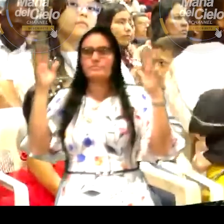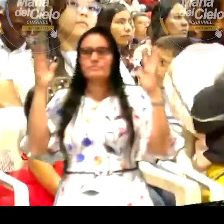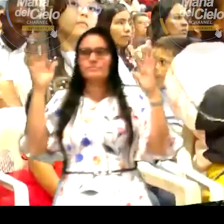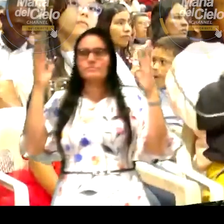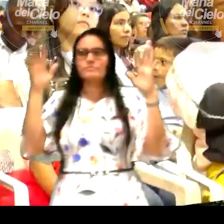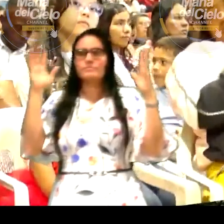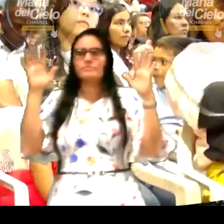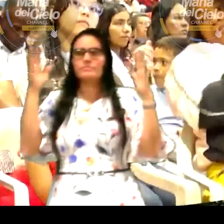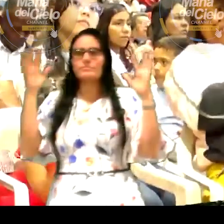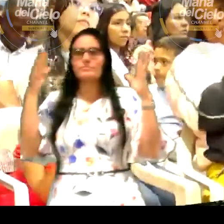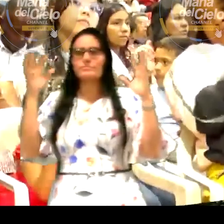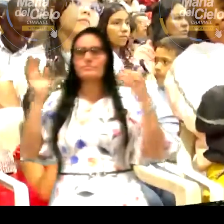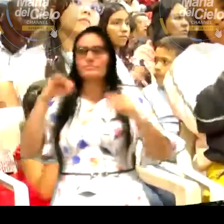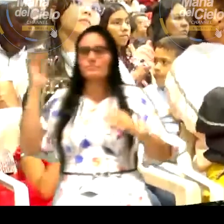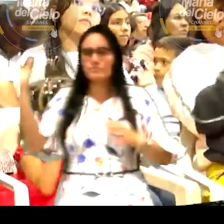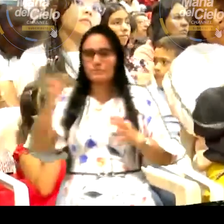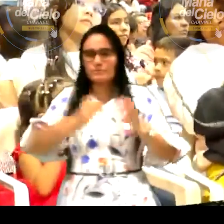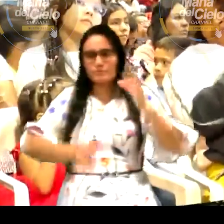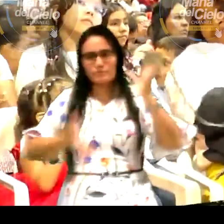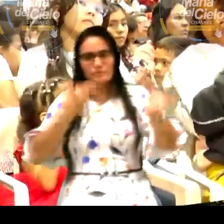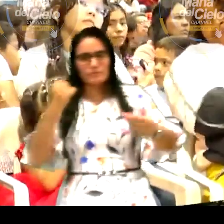vamos a ver la gloria.